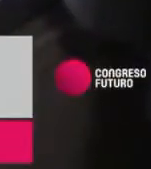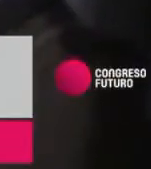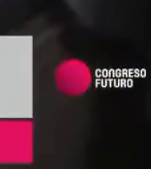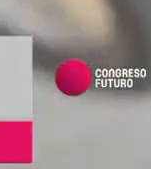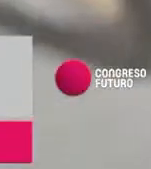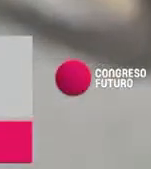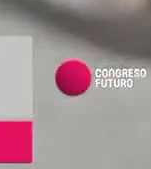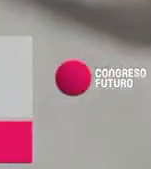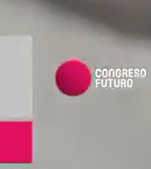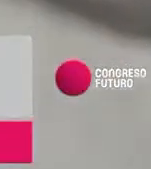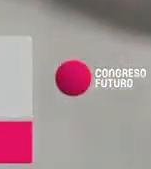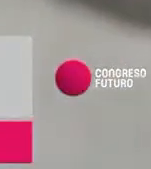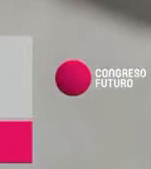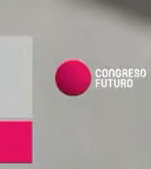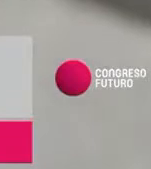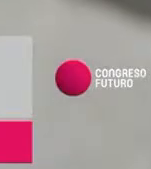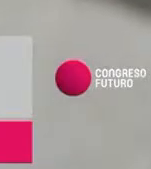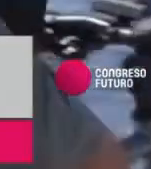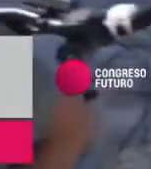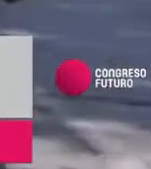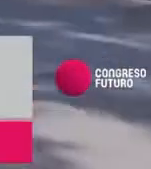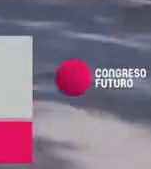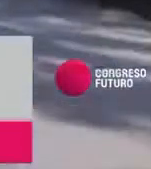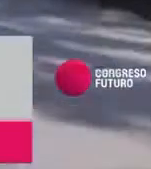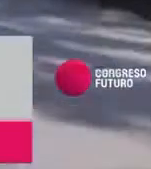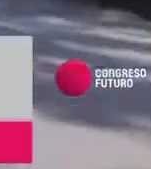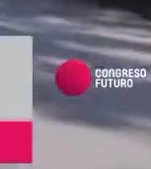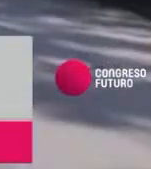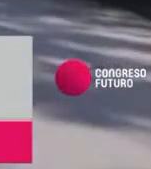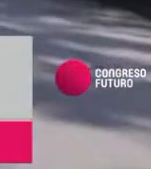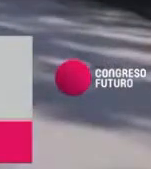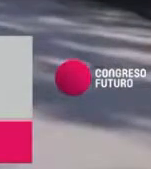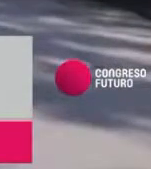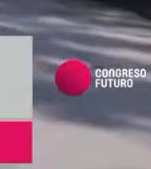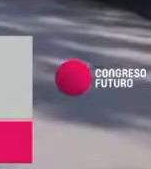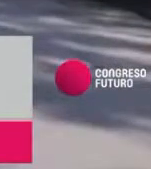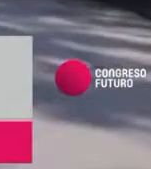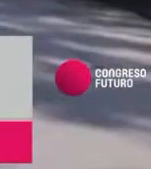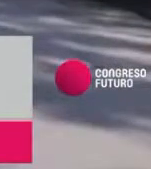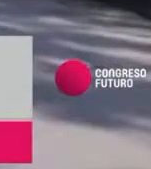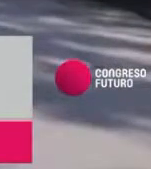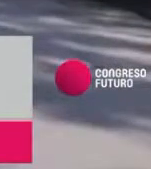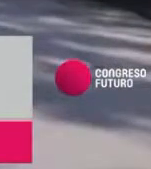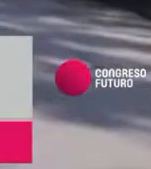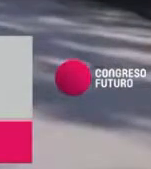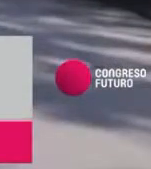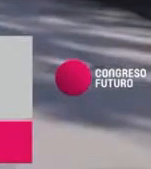delivery municipal del país en bicicleta y que nació con